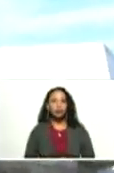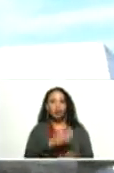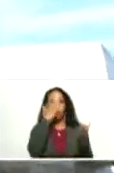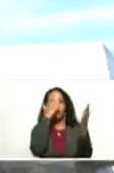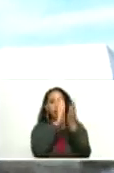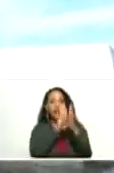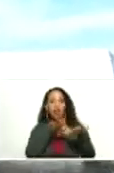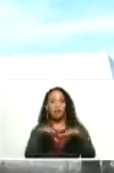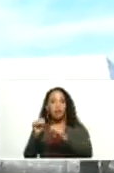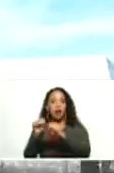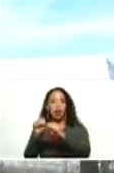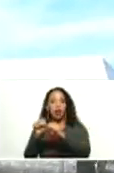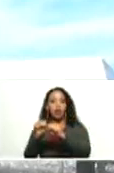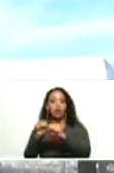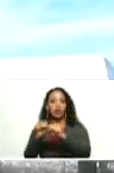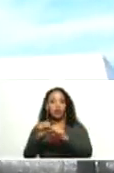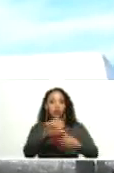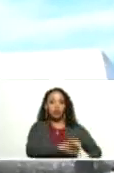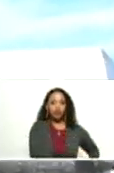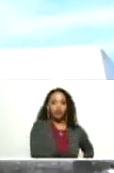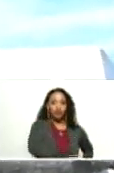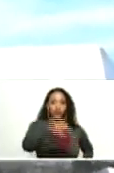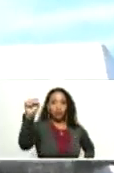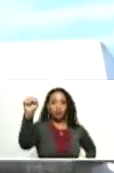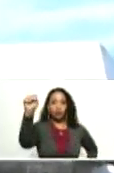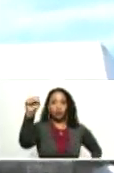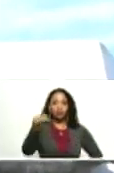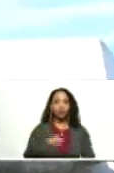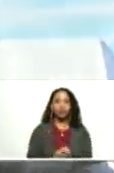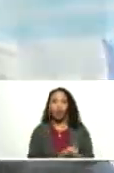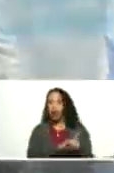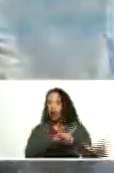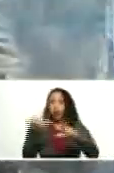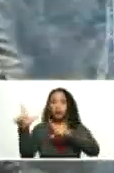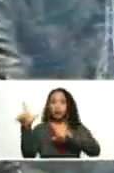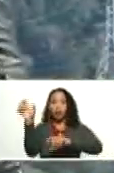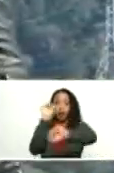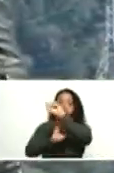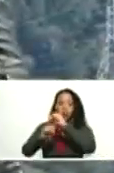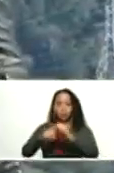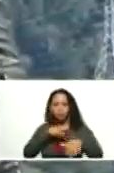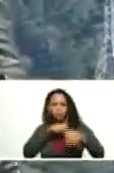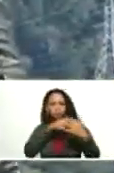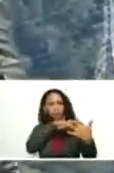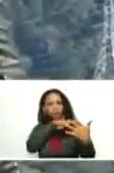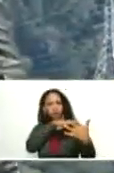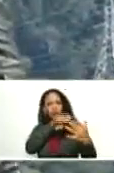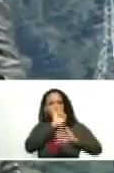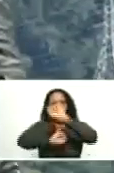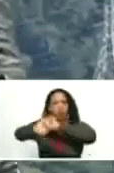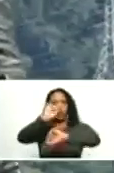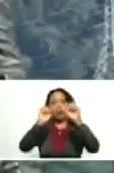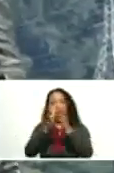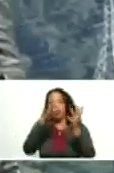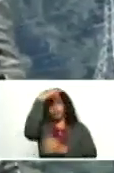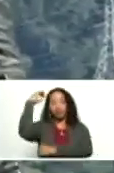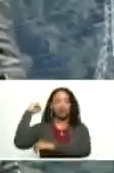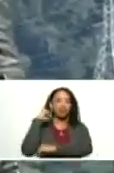al imperio con su espada desenvainada, lista para el combate, listo para la batalla, nuestro gran Francisco de